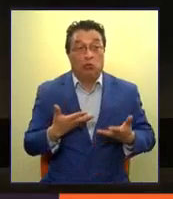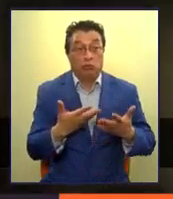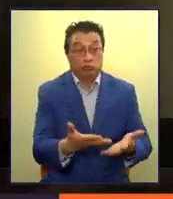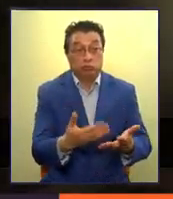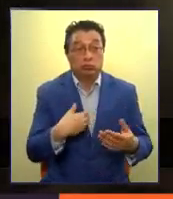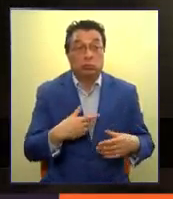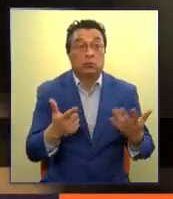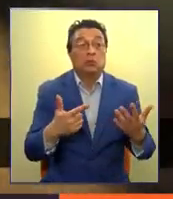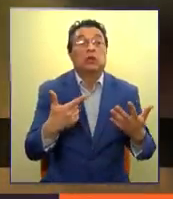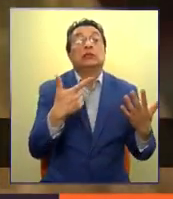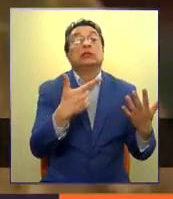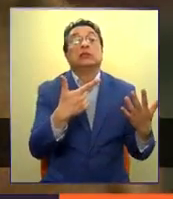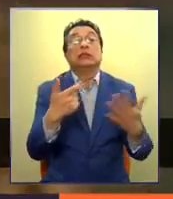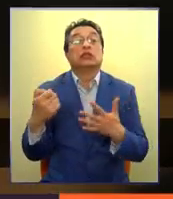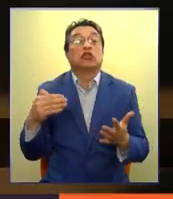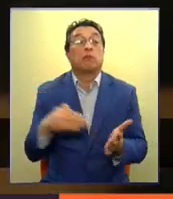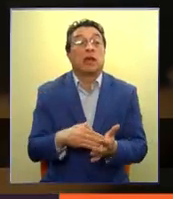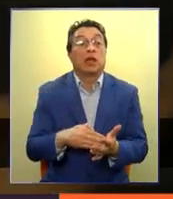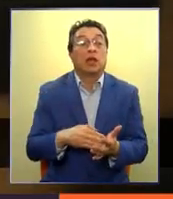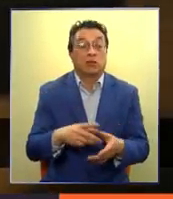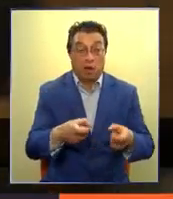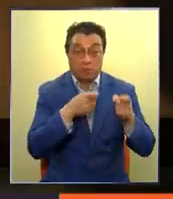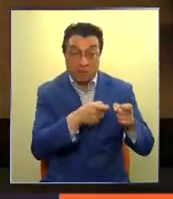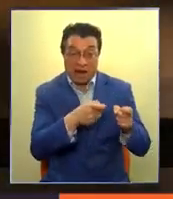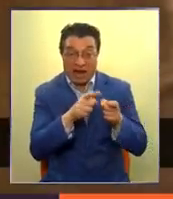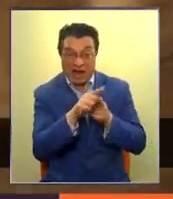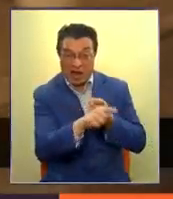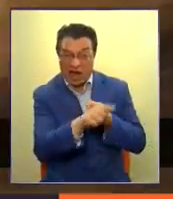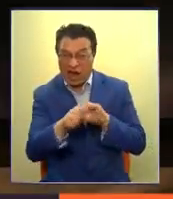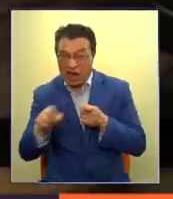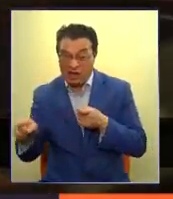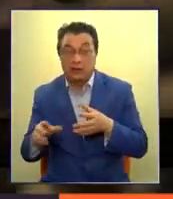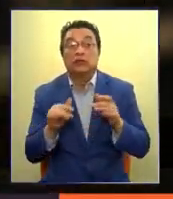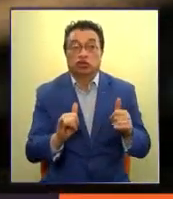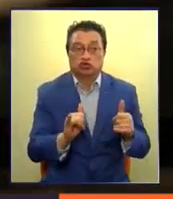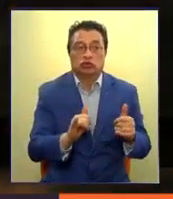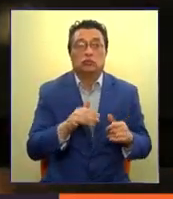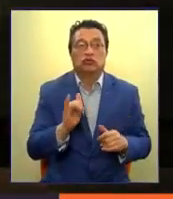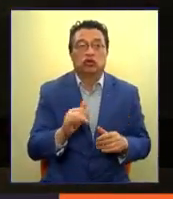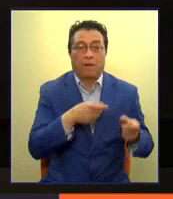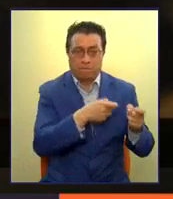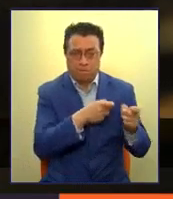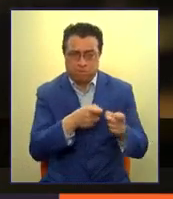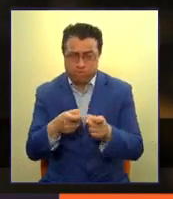7 bombas. La cordáfaga. Sí, bueno. La cordáfaga.